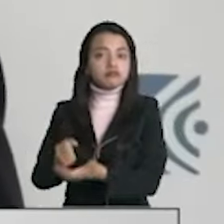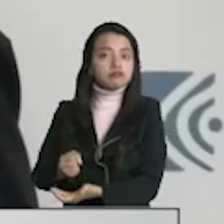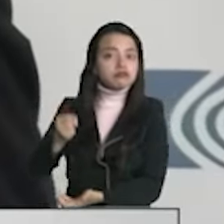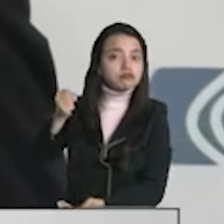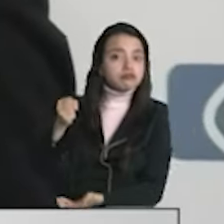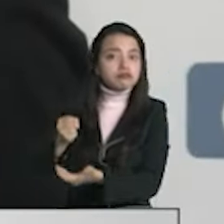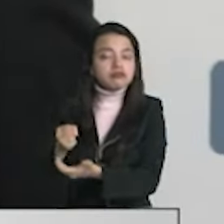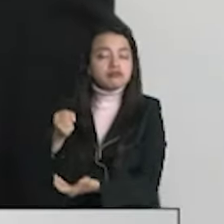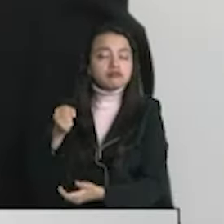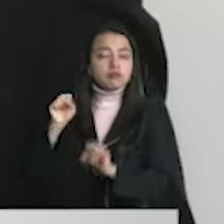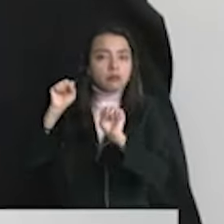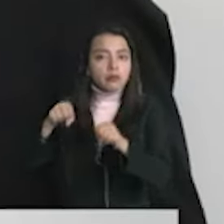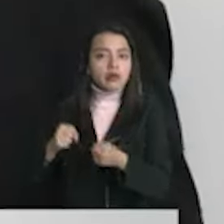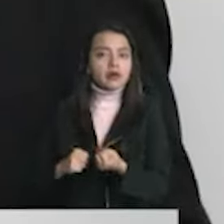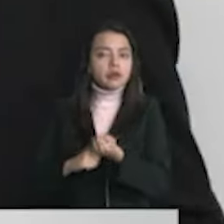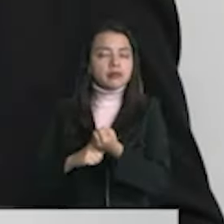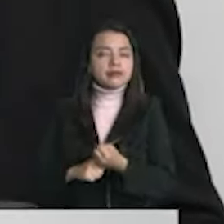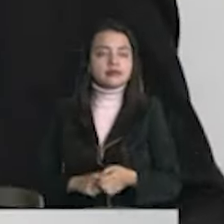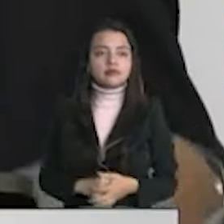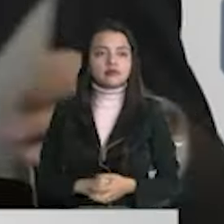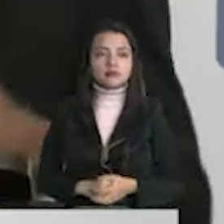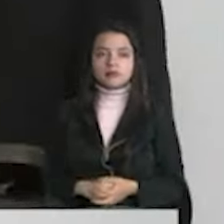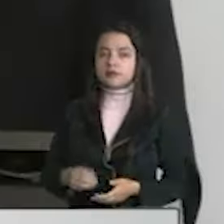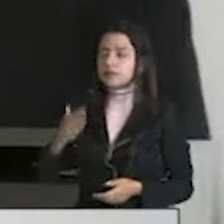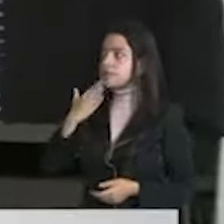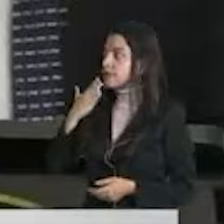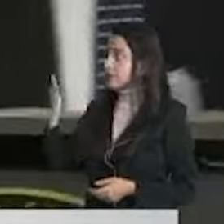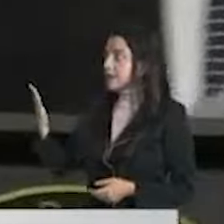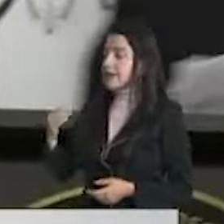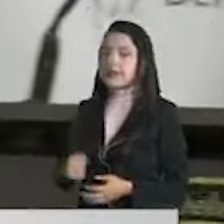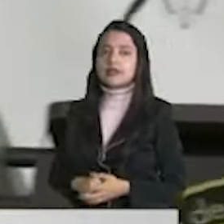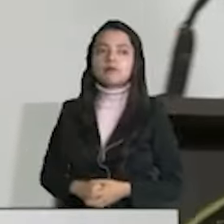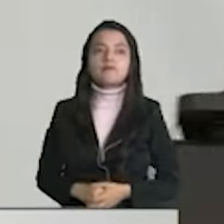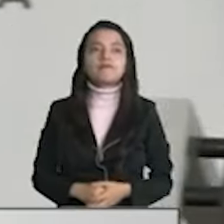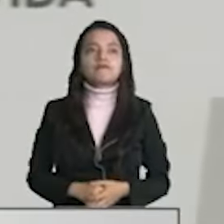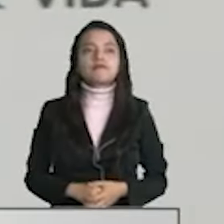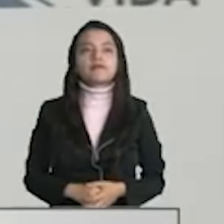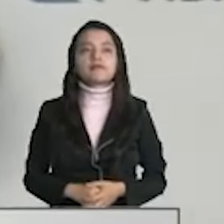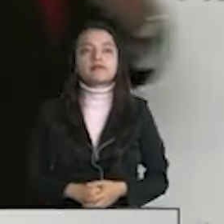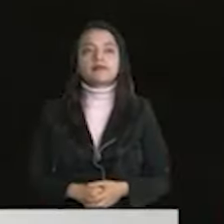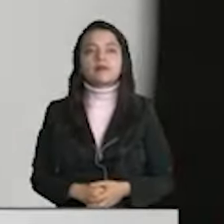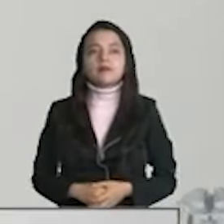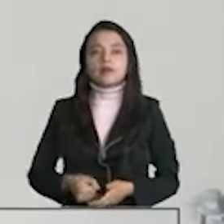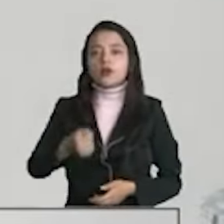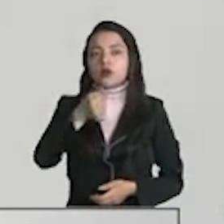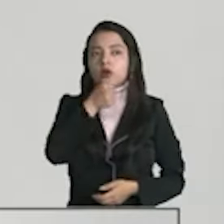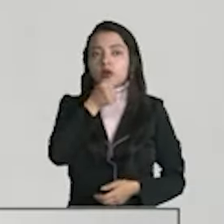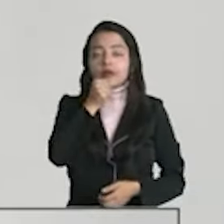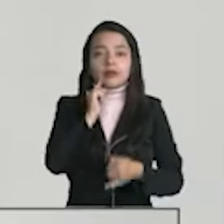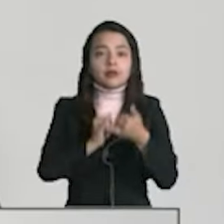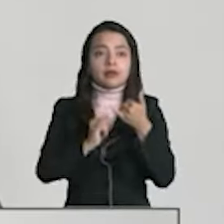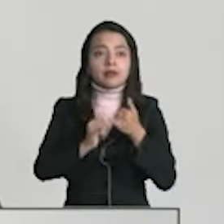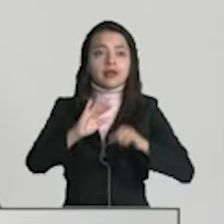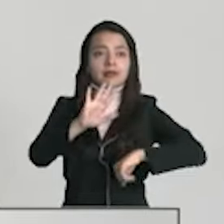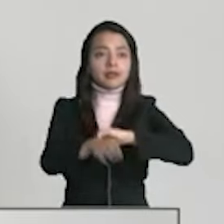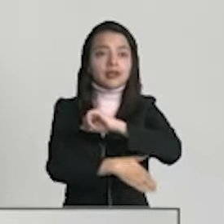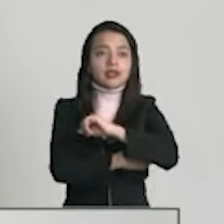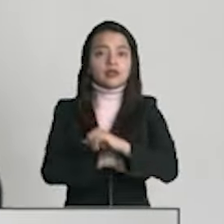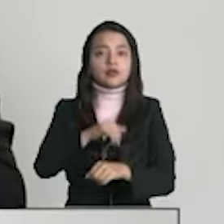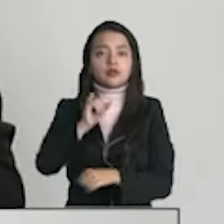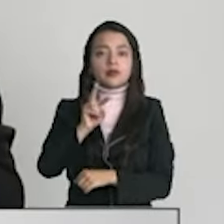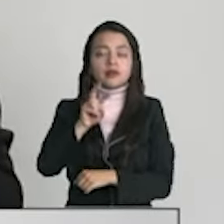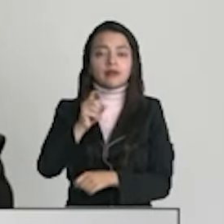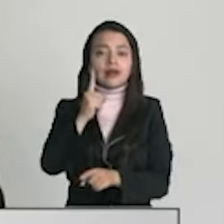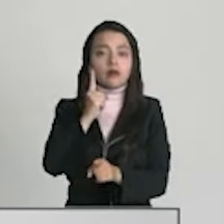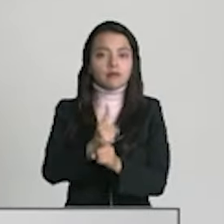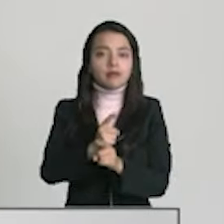estos exintegrantes de las FARC. Gracias, señor ministro. Pues son las declaraciones, noticia también de última hora, porque el ministro de Defensa, Iván Velásquez, confirma